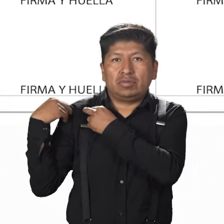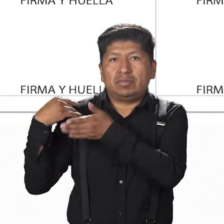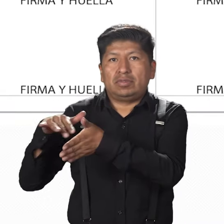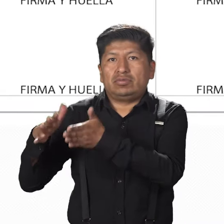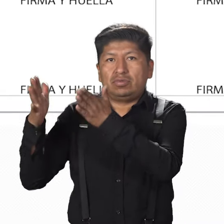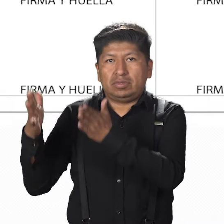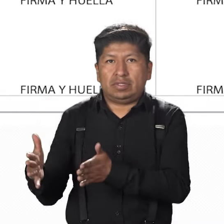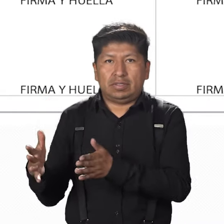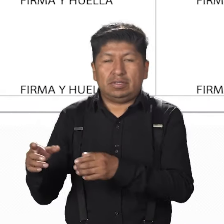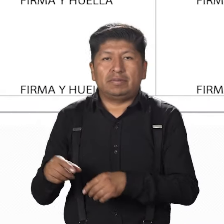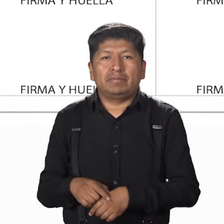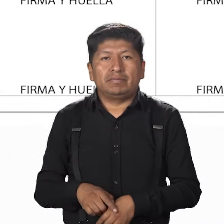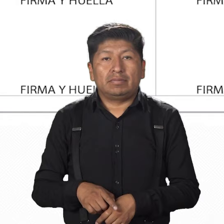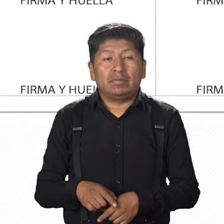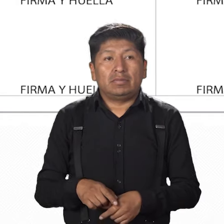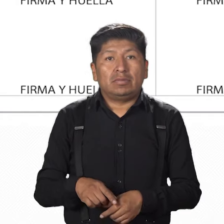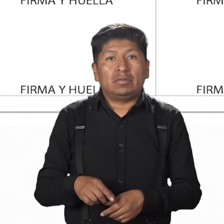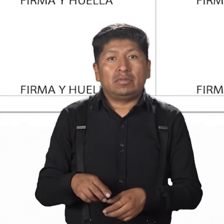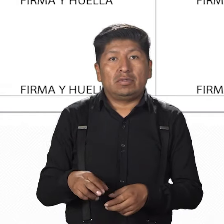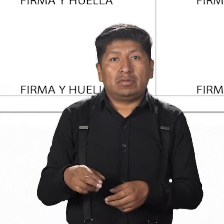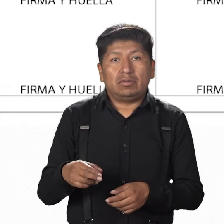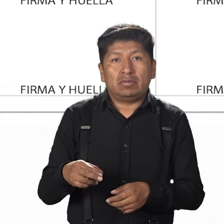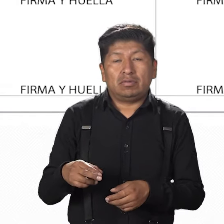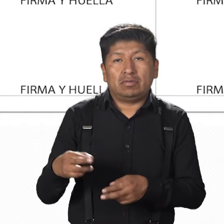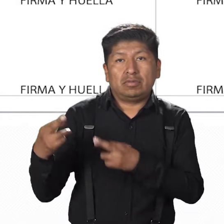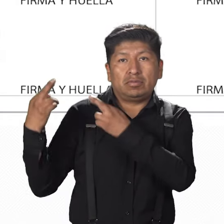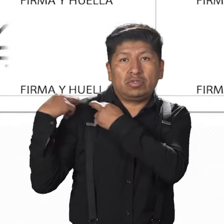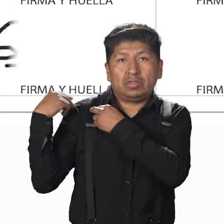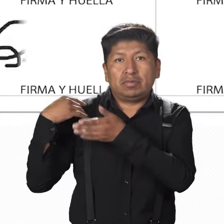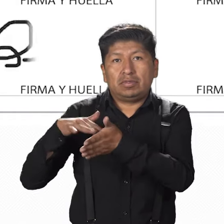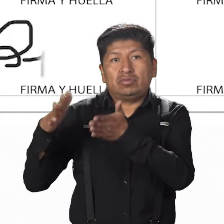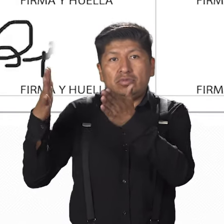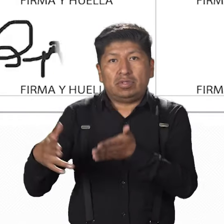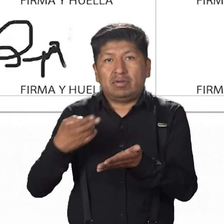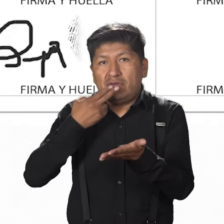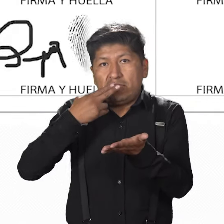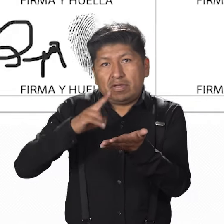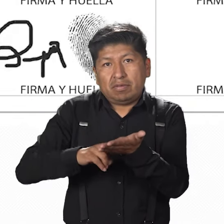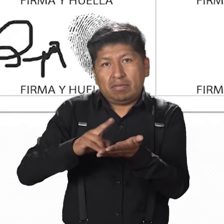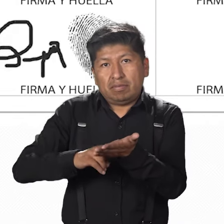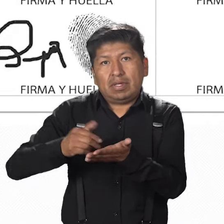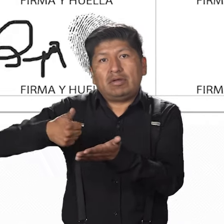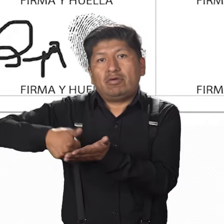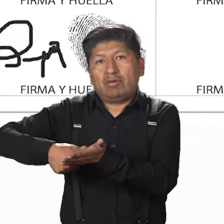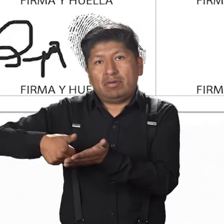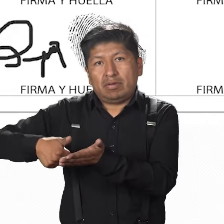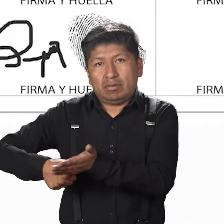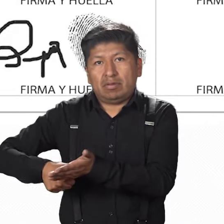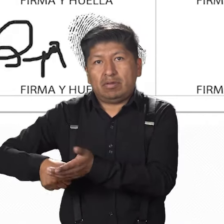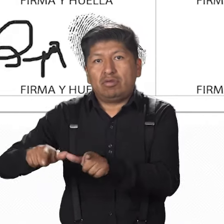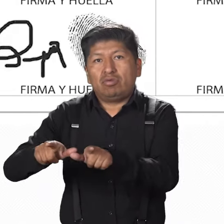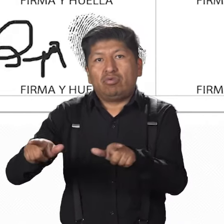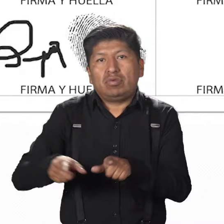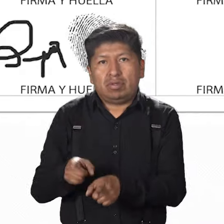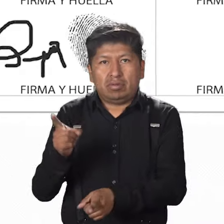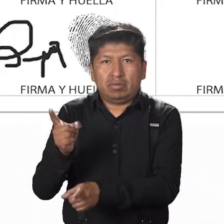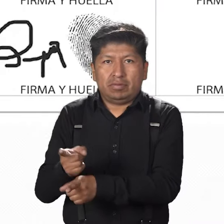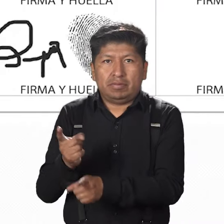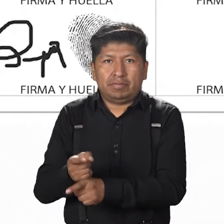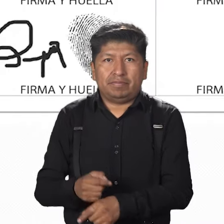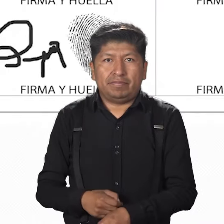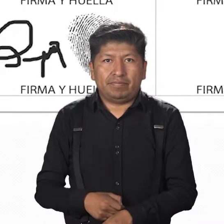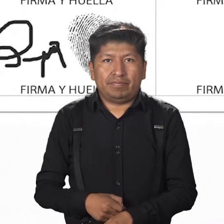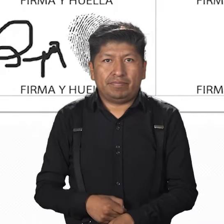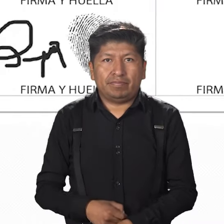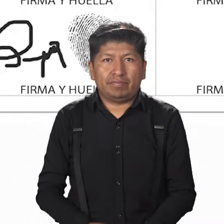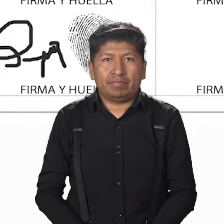los delegados de frentes estudiantiles presentes. Los delegados de frentes estudiantiles presentes firmarán y colocarán su huella dactilar